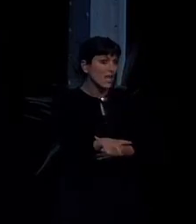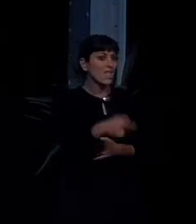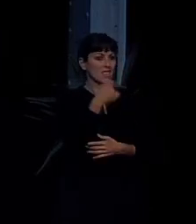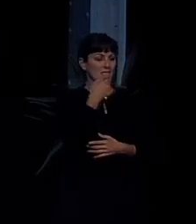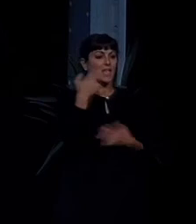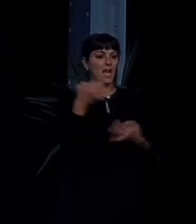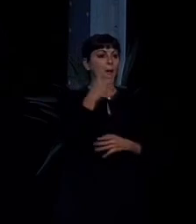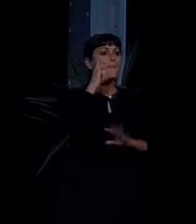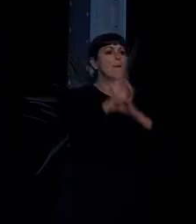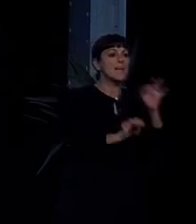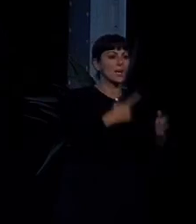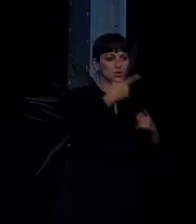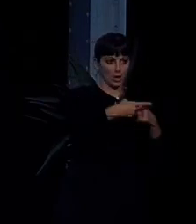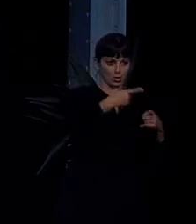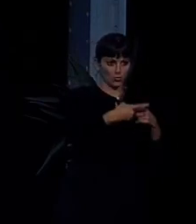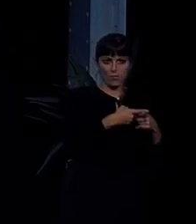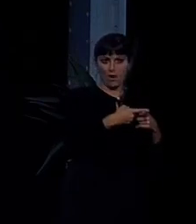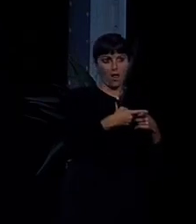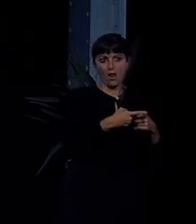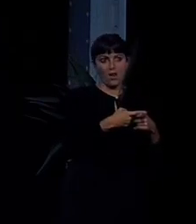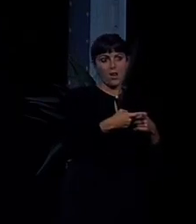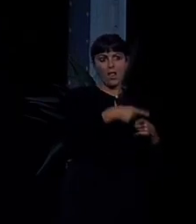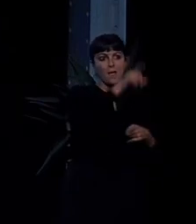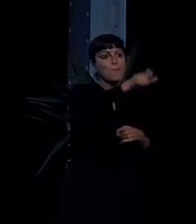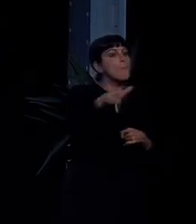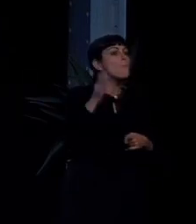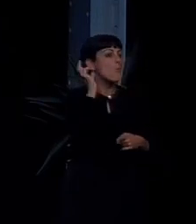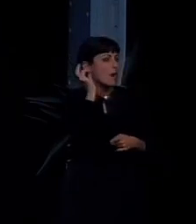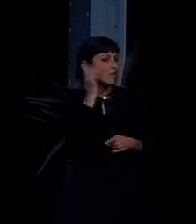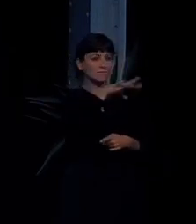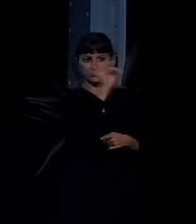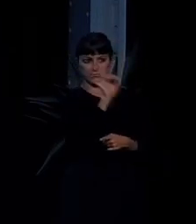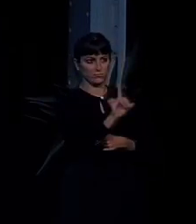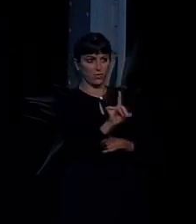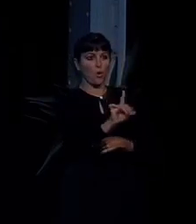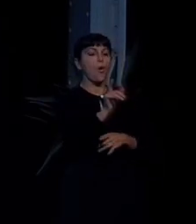y encuentran naturalmente las palabras para describirlo, sino que necesitan